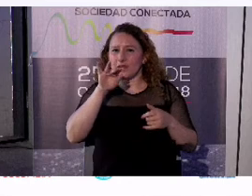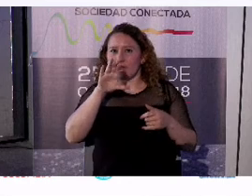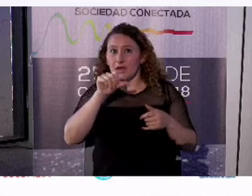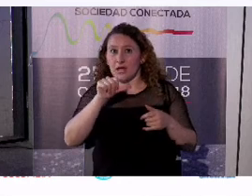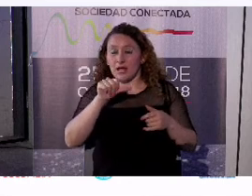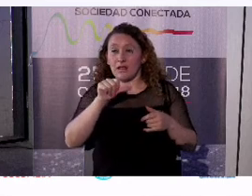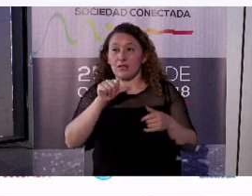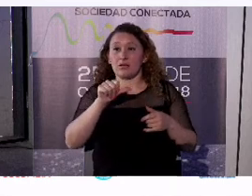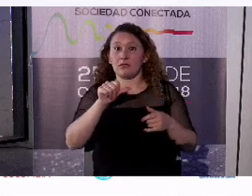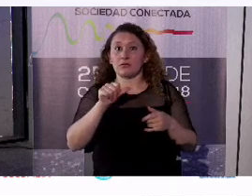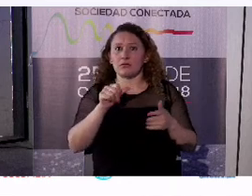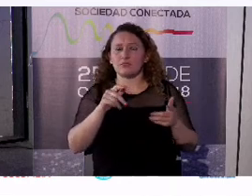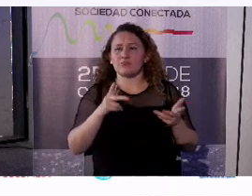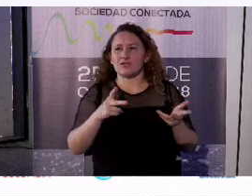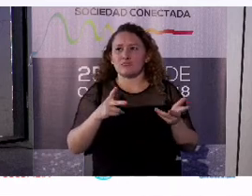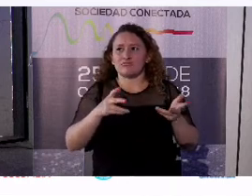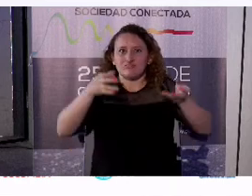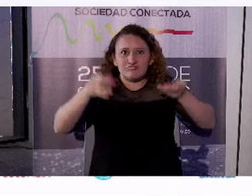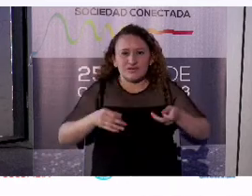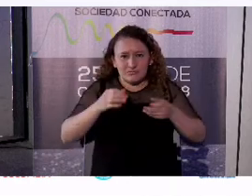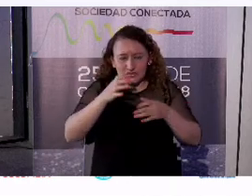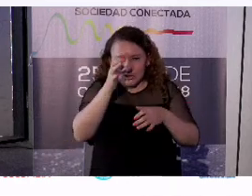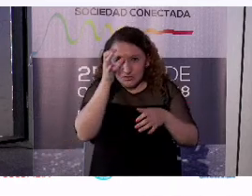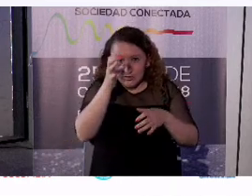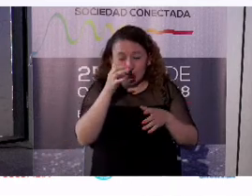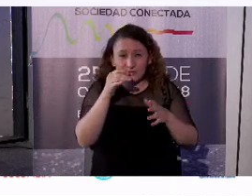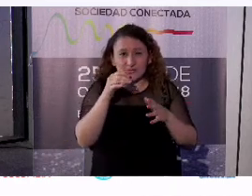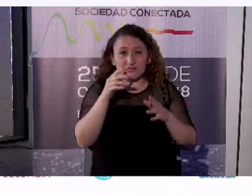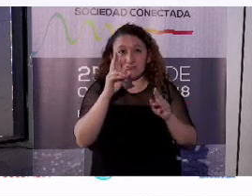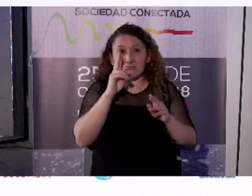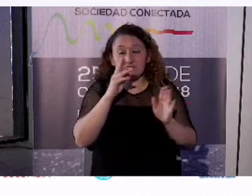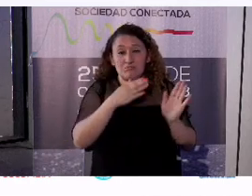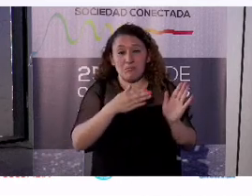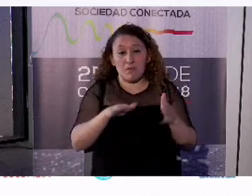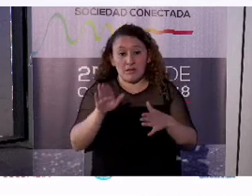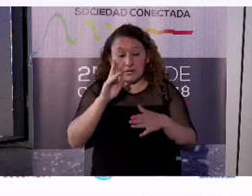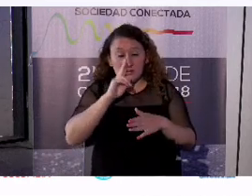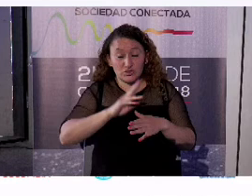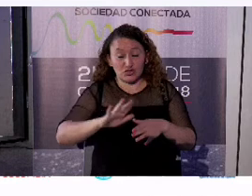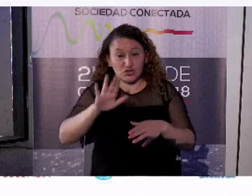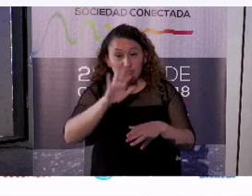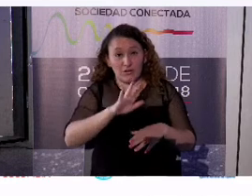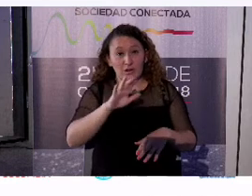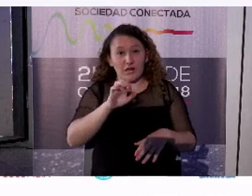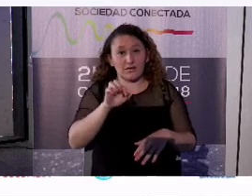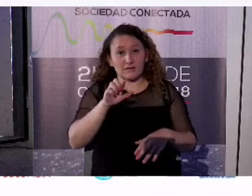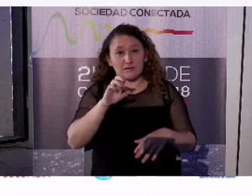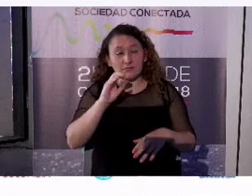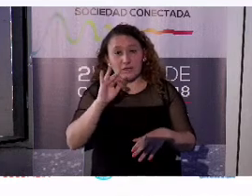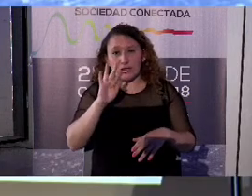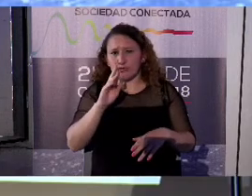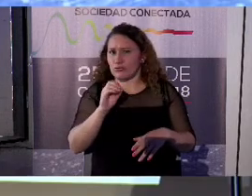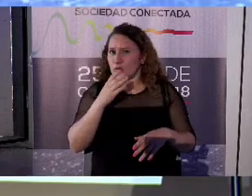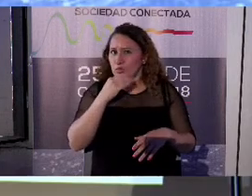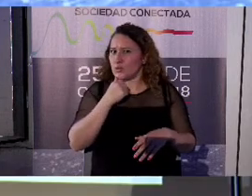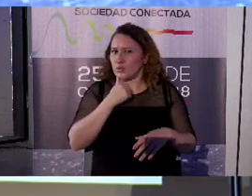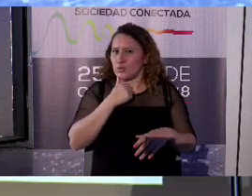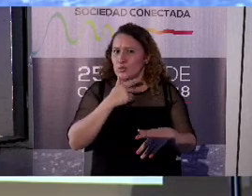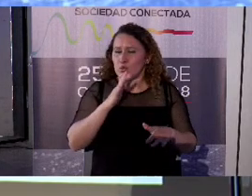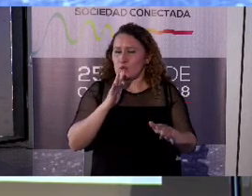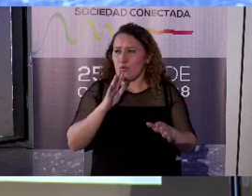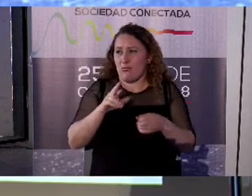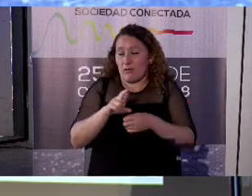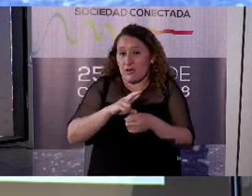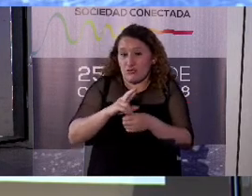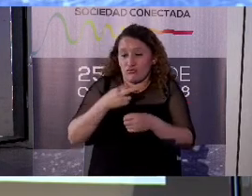tenemos ese esa conceptualización de los planes nacionales de espectro que justamente en nuestra región y gracias a que